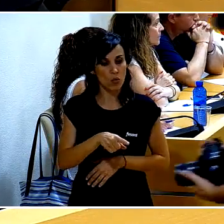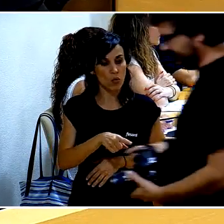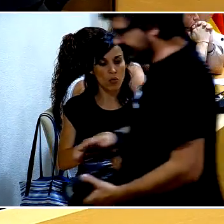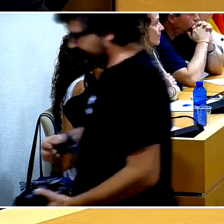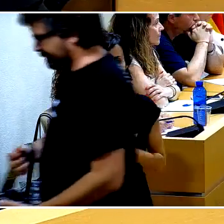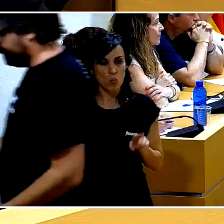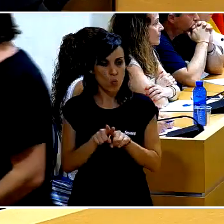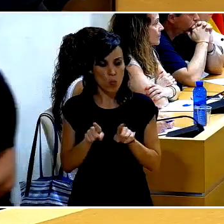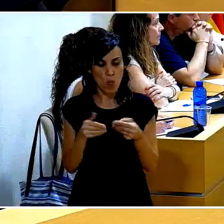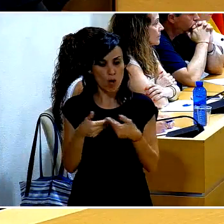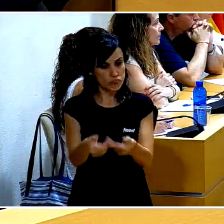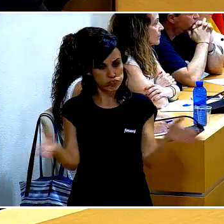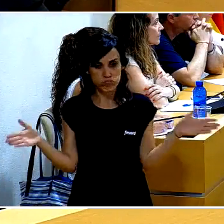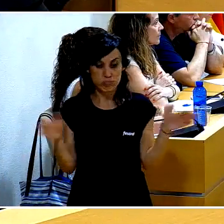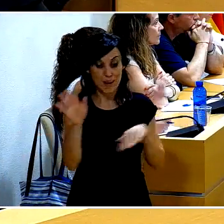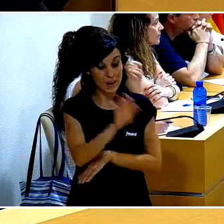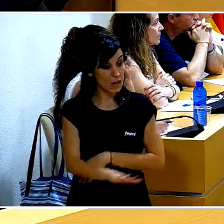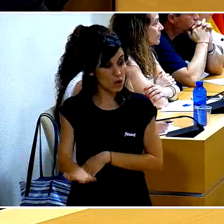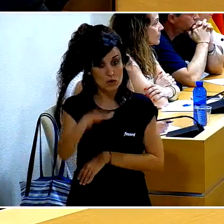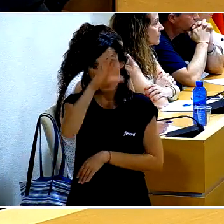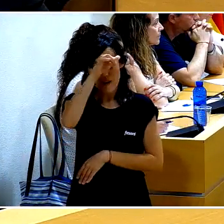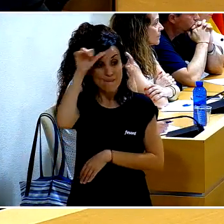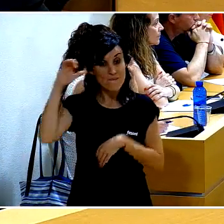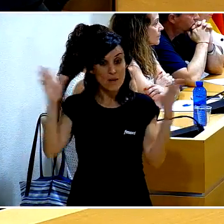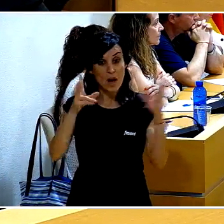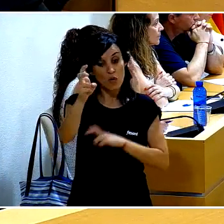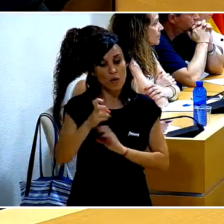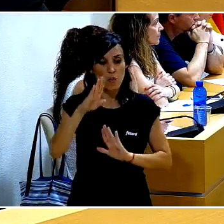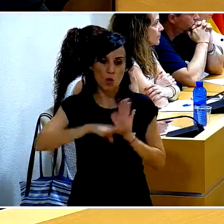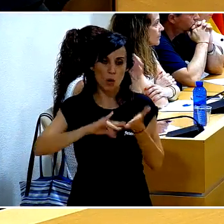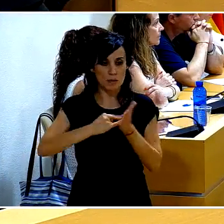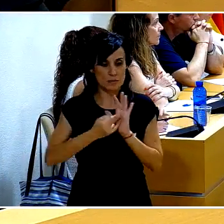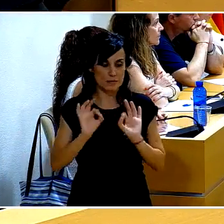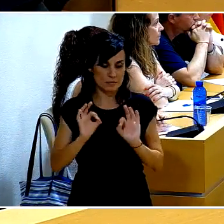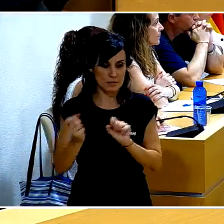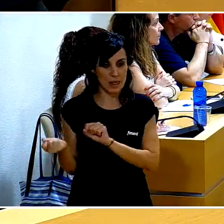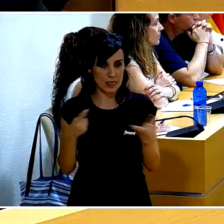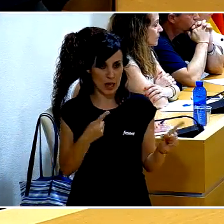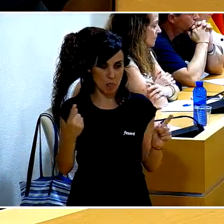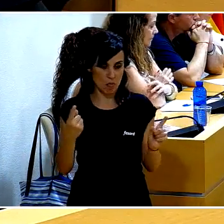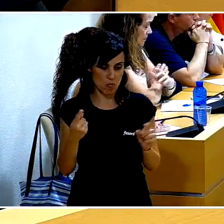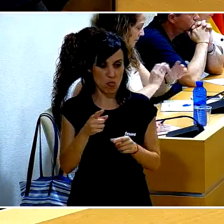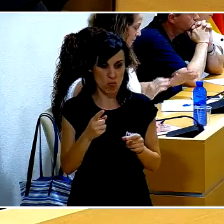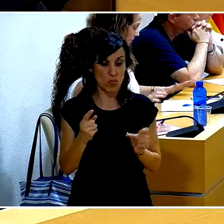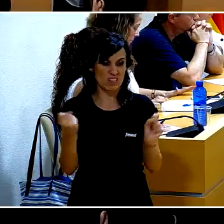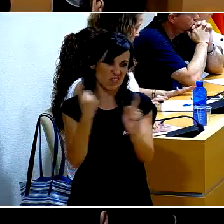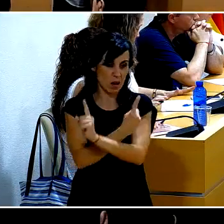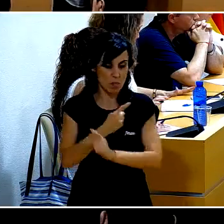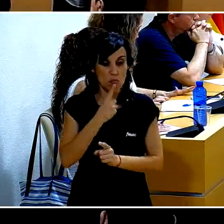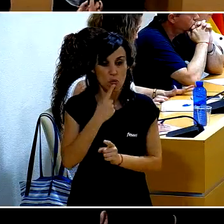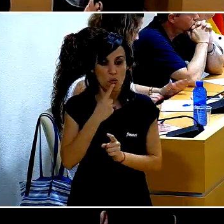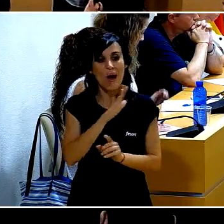manos abiertas a los niños que en verano venían en un programa de intercambio para atender a su salud, de